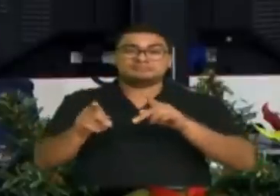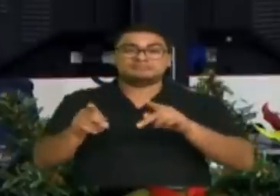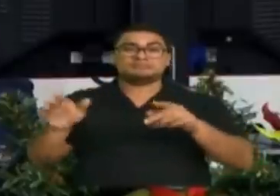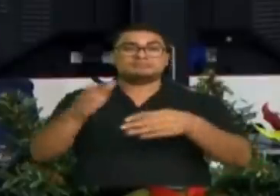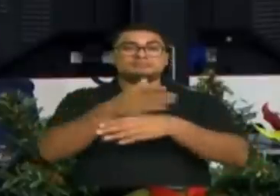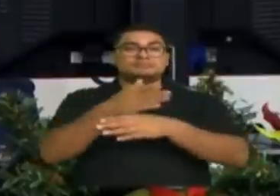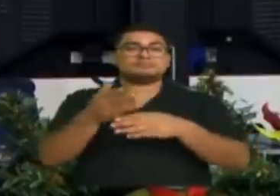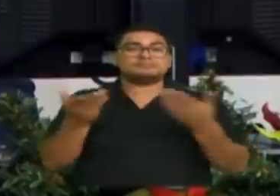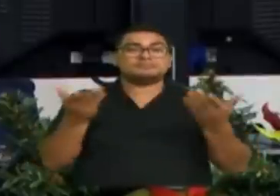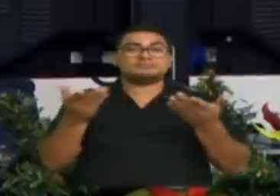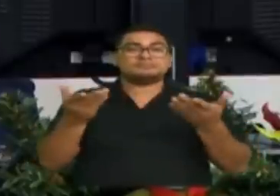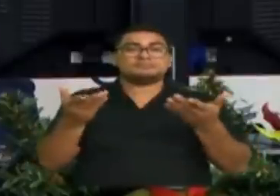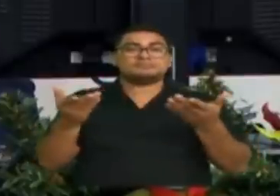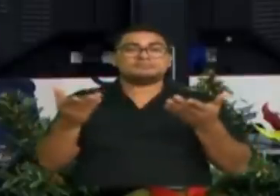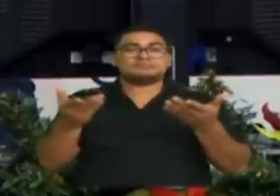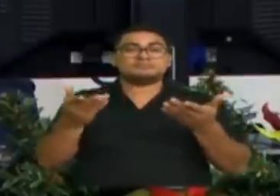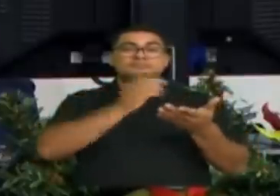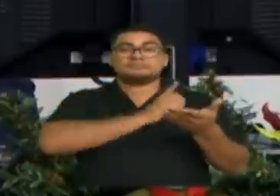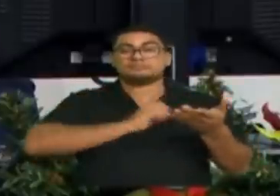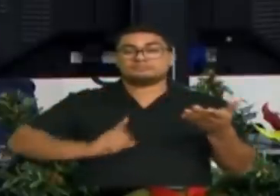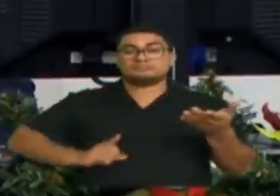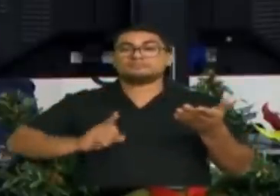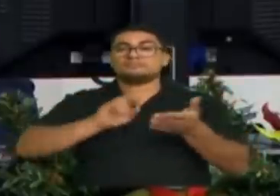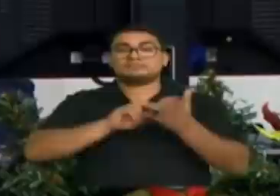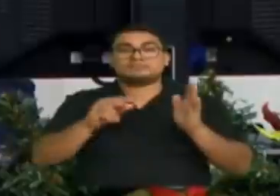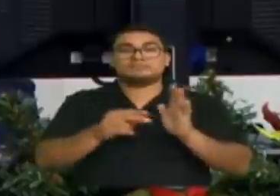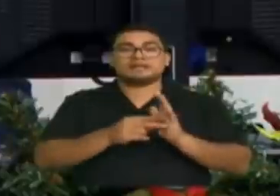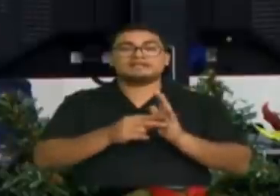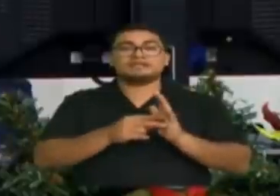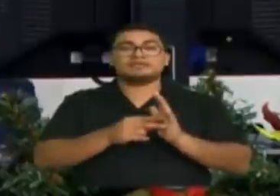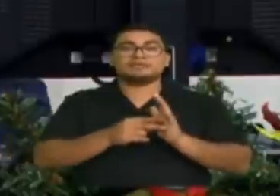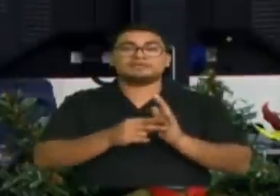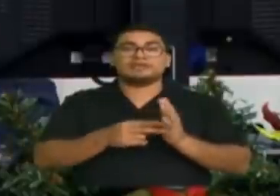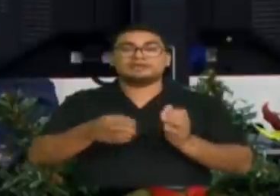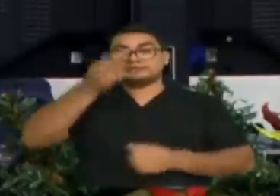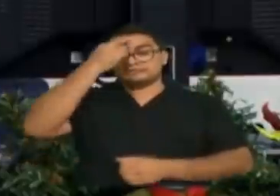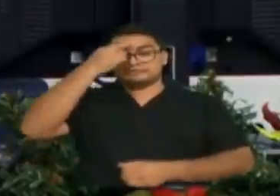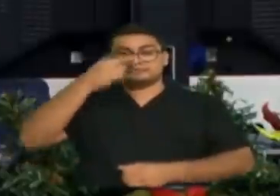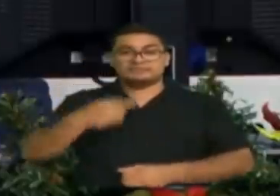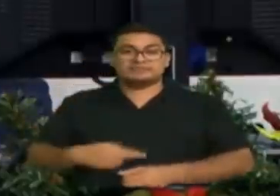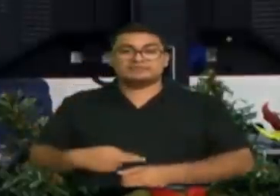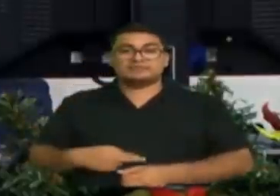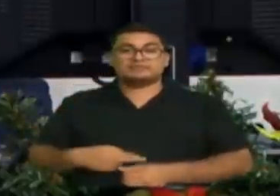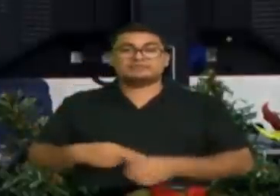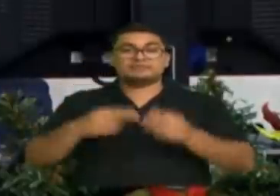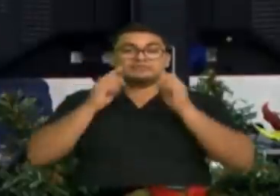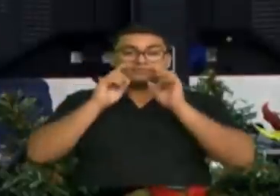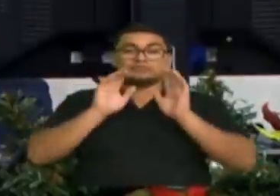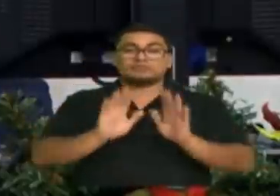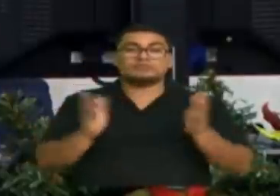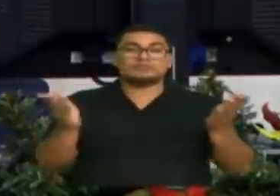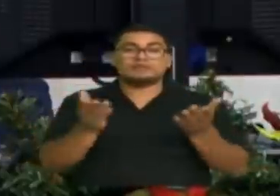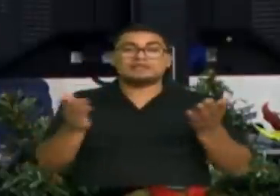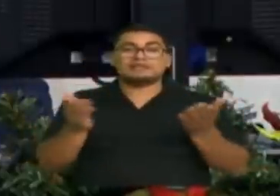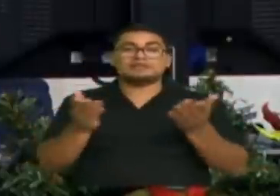La adquisición de la condición de diputado trae consigo la gran responsabilidad de velar por el cumplimiento